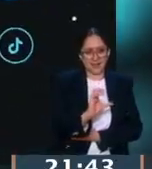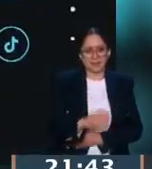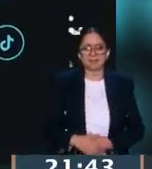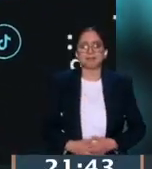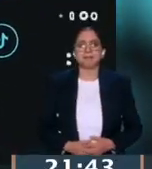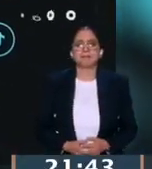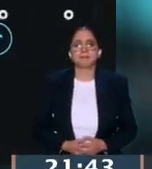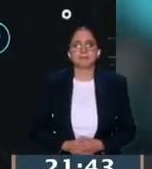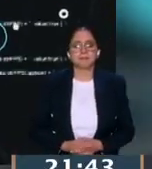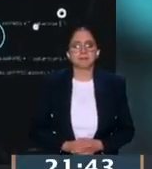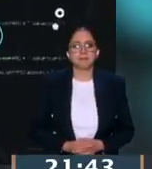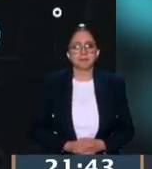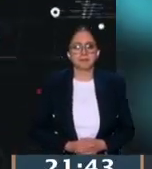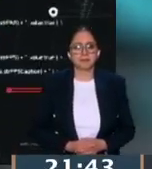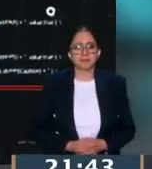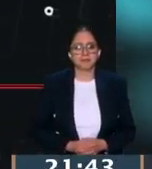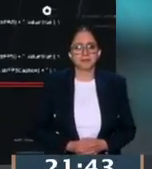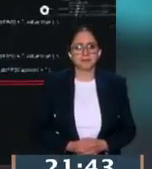Infodemia.